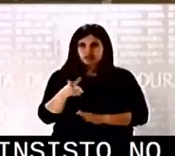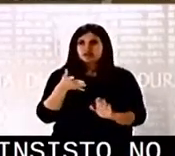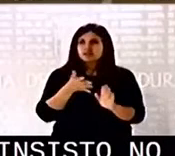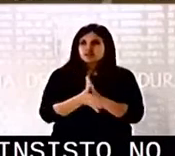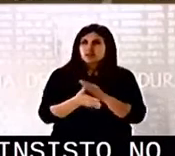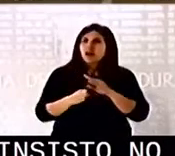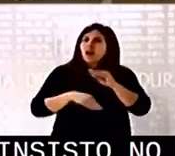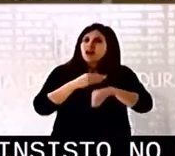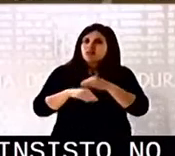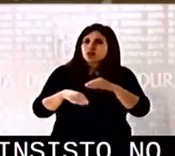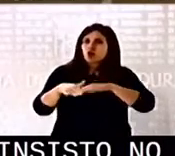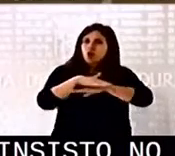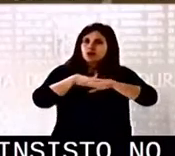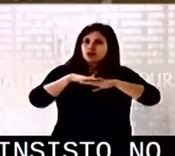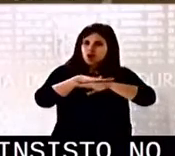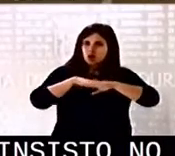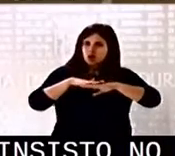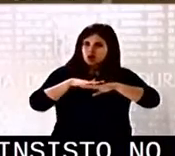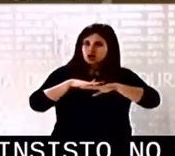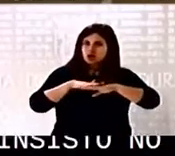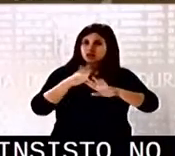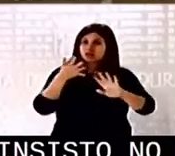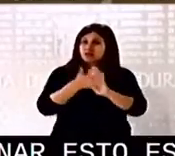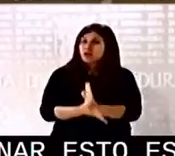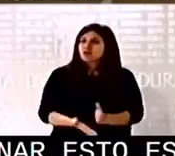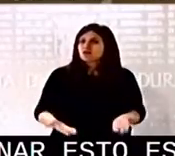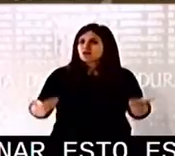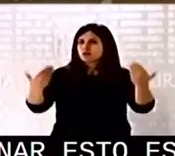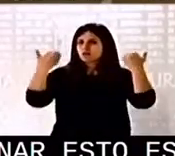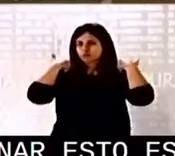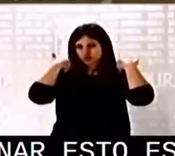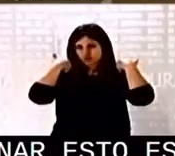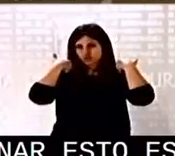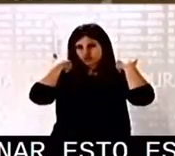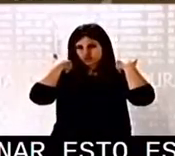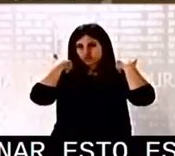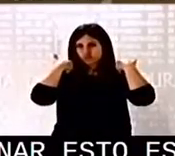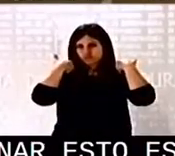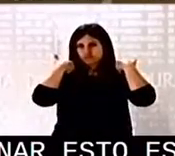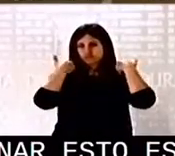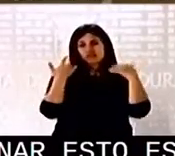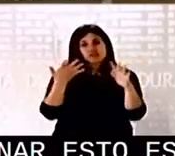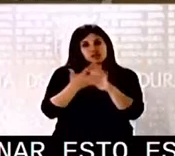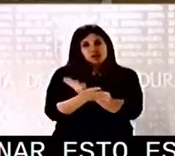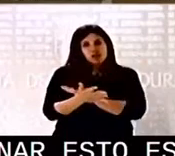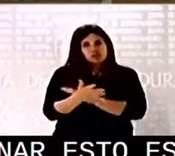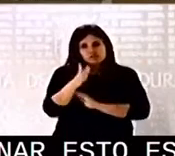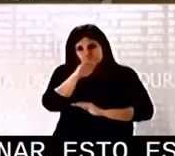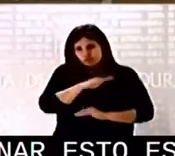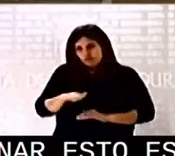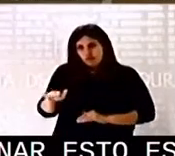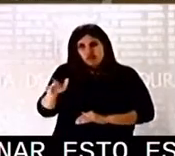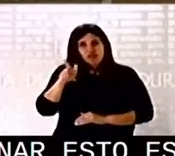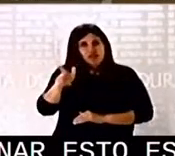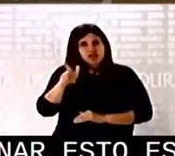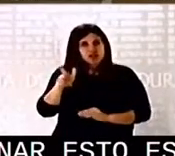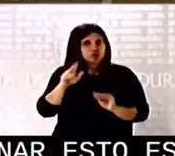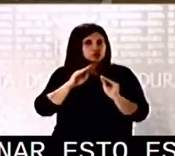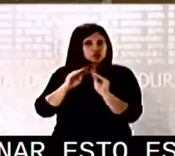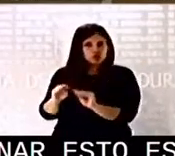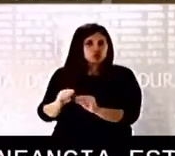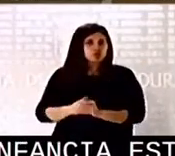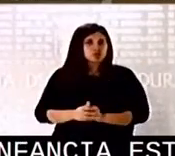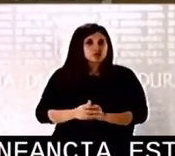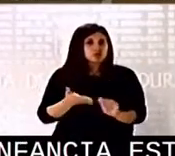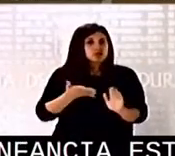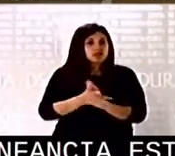gobernar. Esto es responsabilidad. Esto es derecho de la infancia. Esto es cumplir